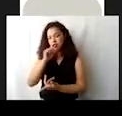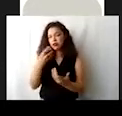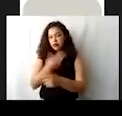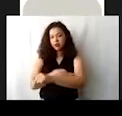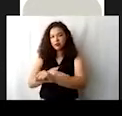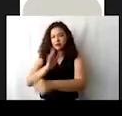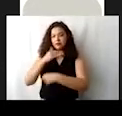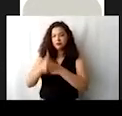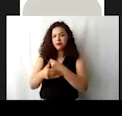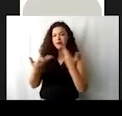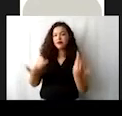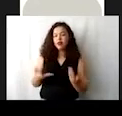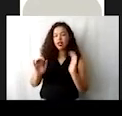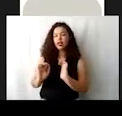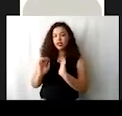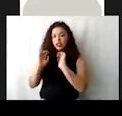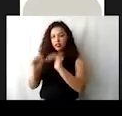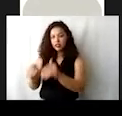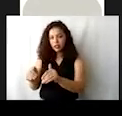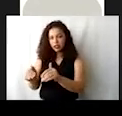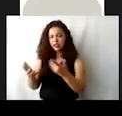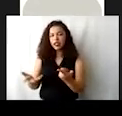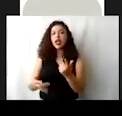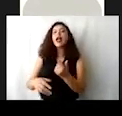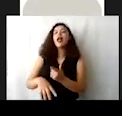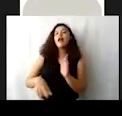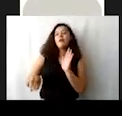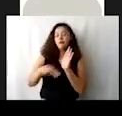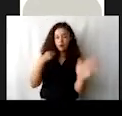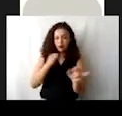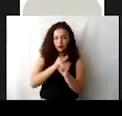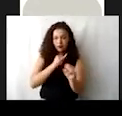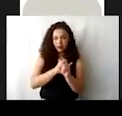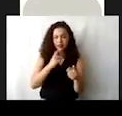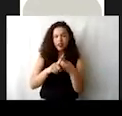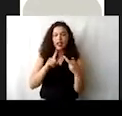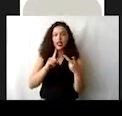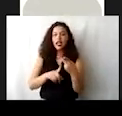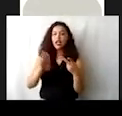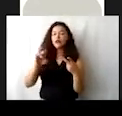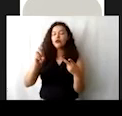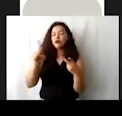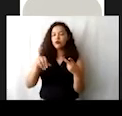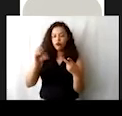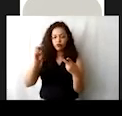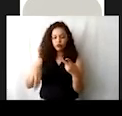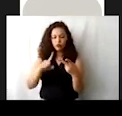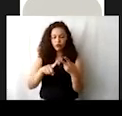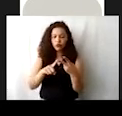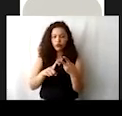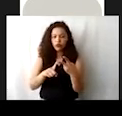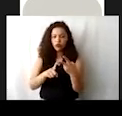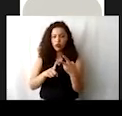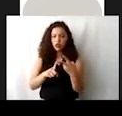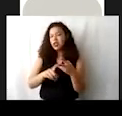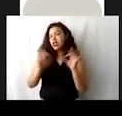inscripción, obtención de firma electrónica, dar de alta al buzón y es de manera